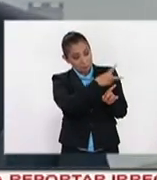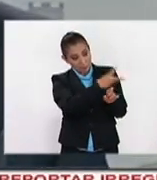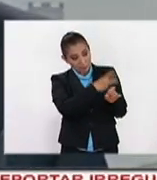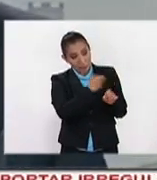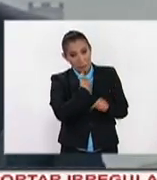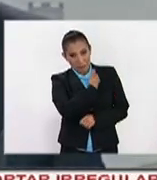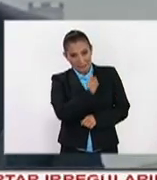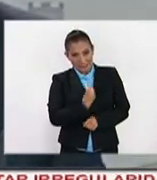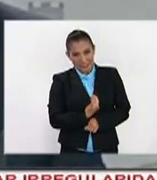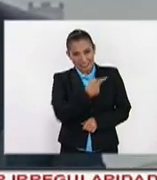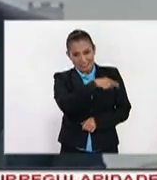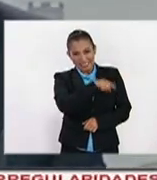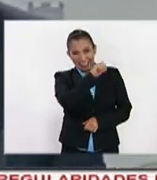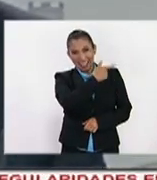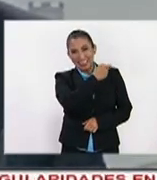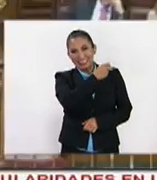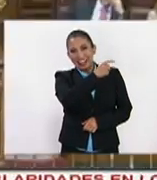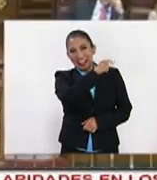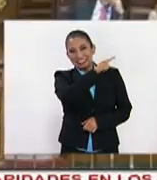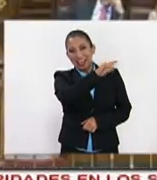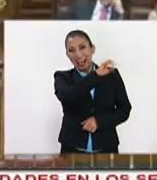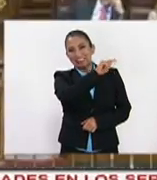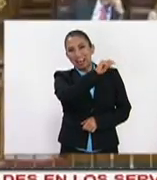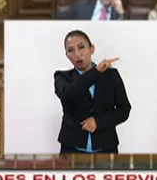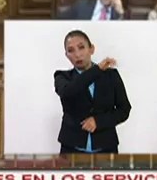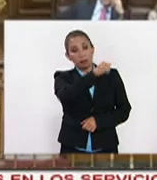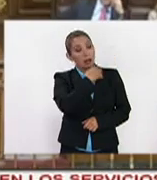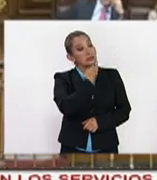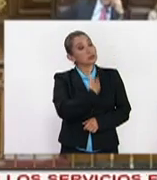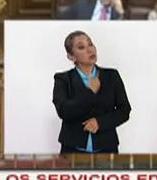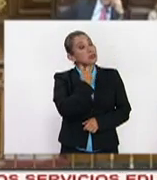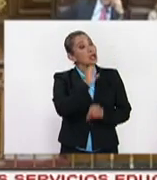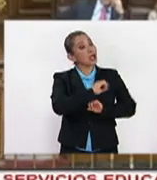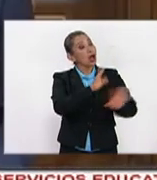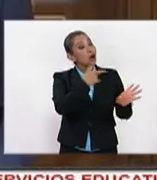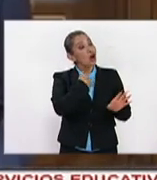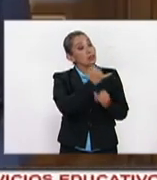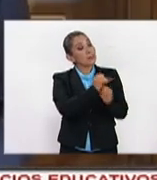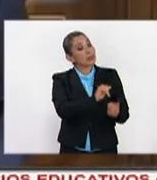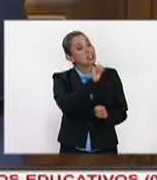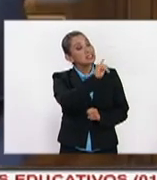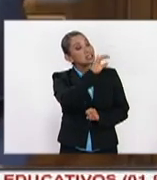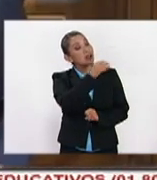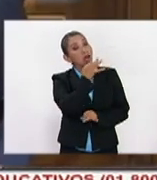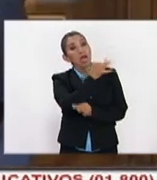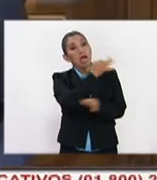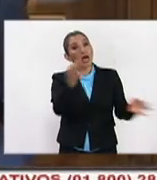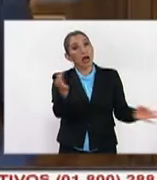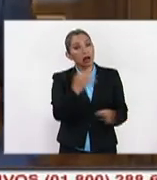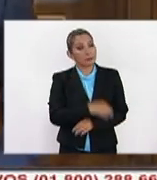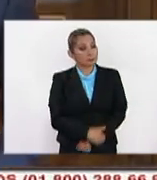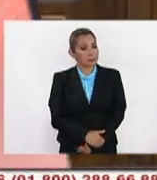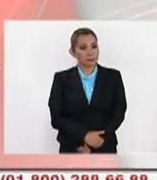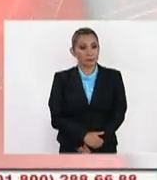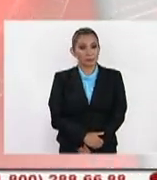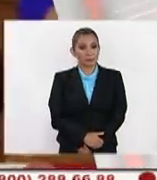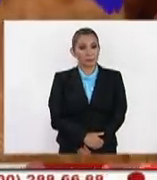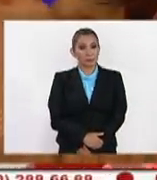presidente de la Generalitat, Carles Puigdemont, que responda con claridad si declaró la independencia de Cataluña o no.